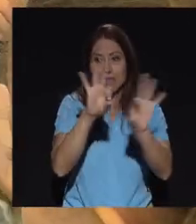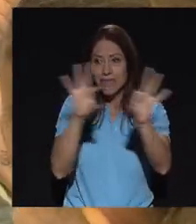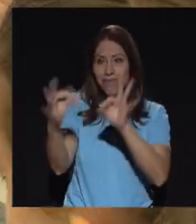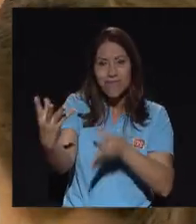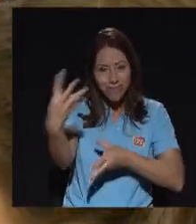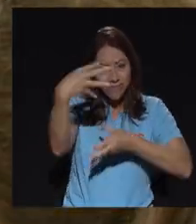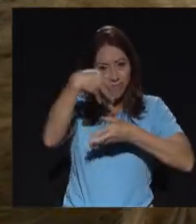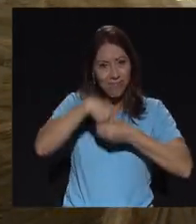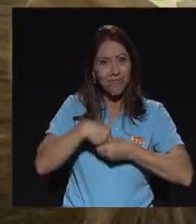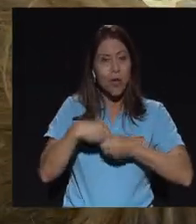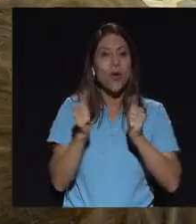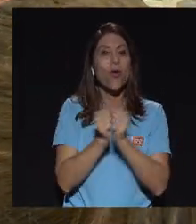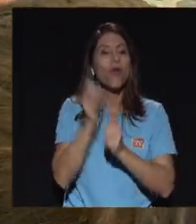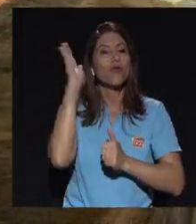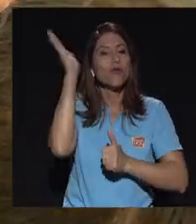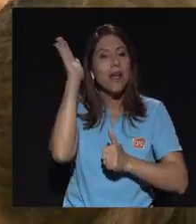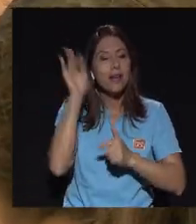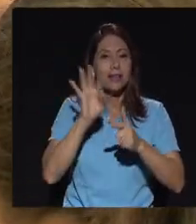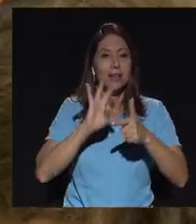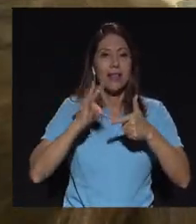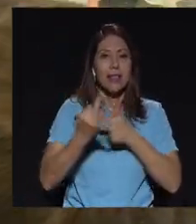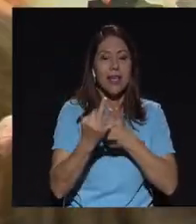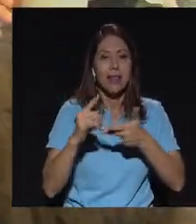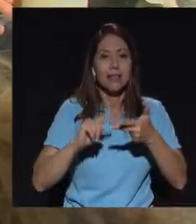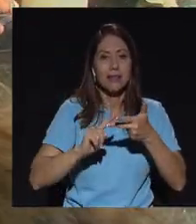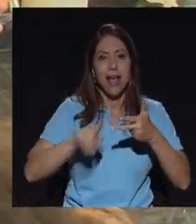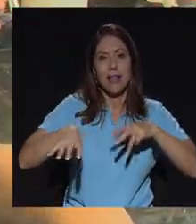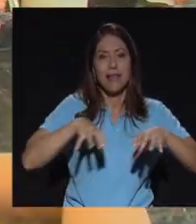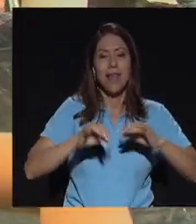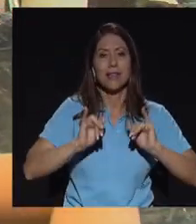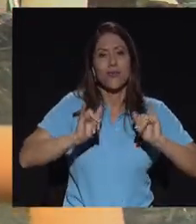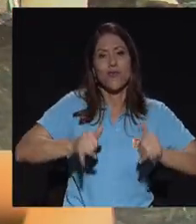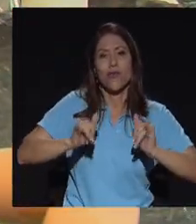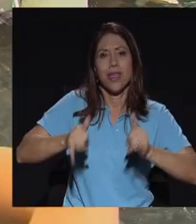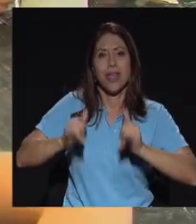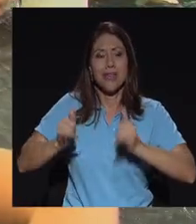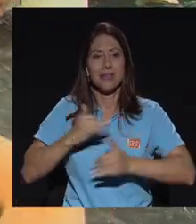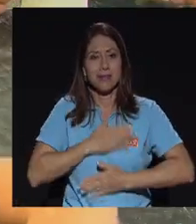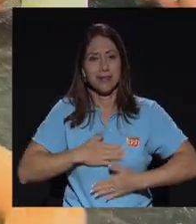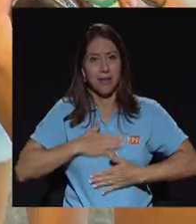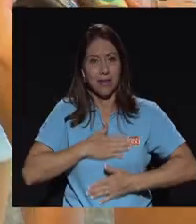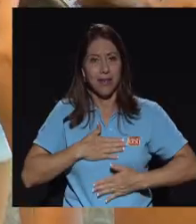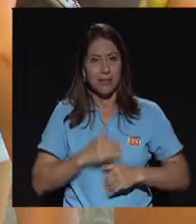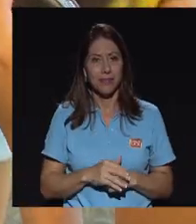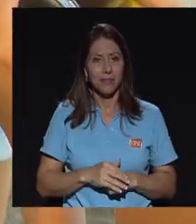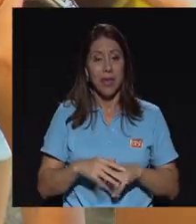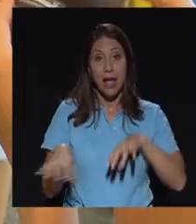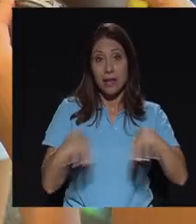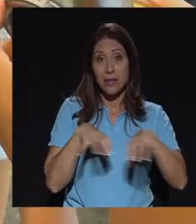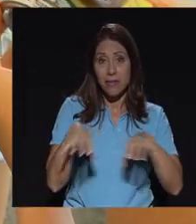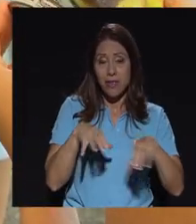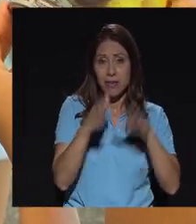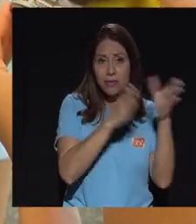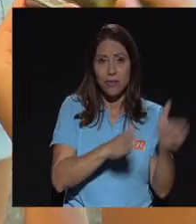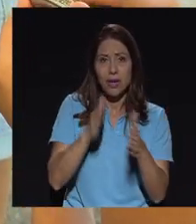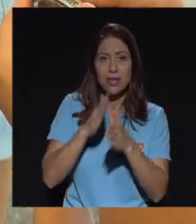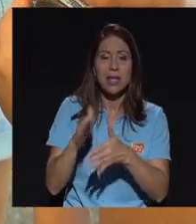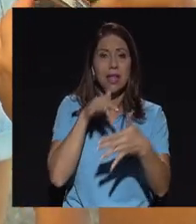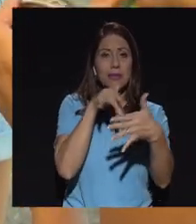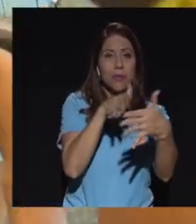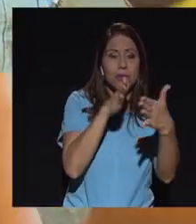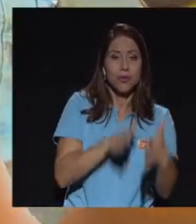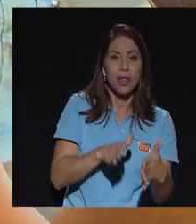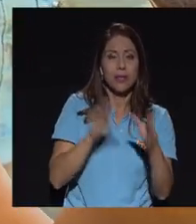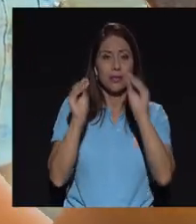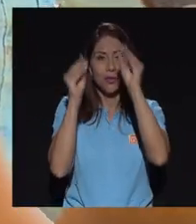a vivir la universidad con charlas, talleres y actividades lúdicas y recreativas. Las actividades son organizadas por